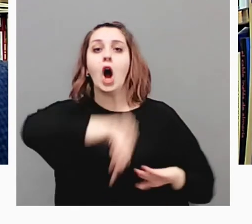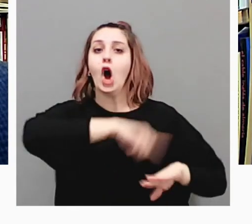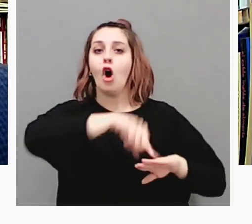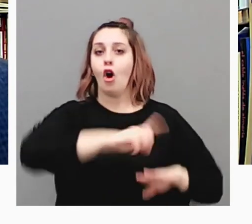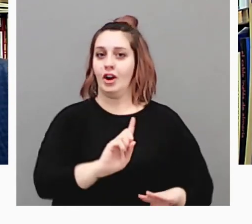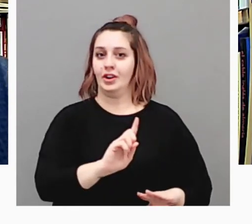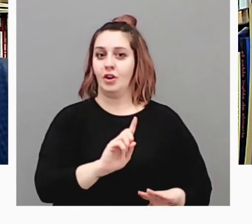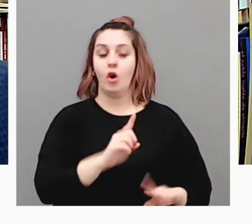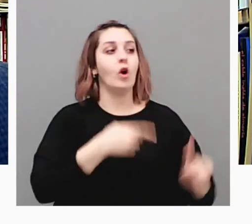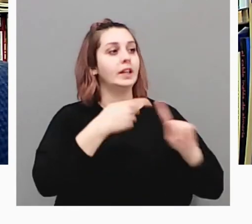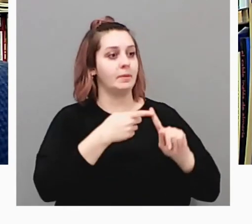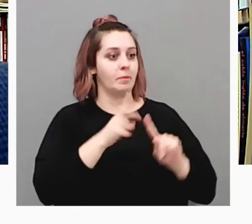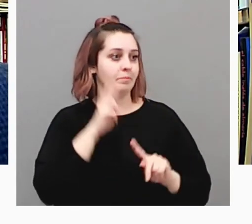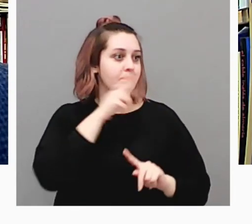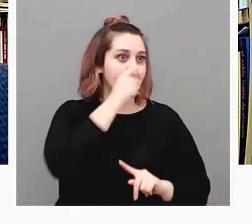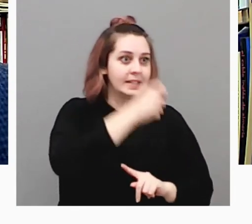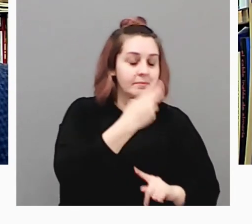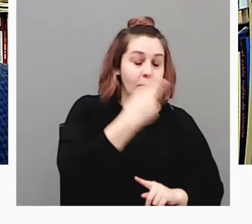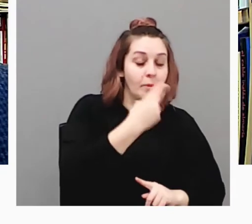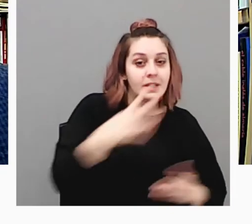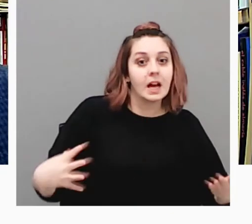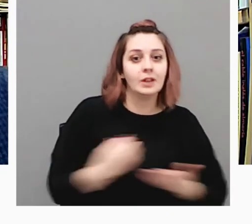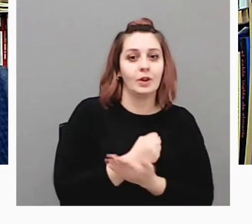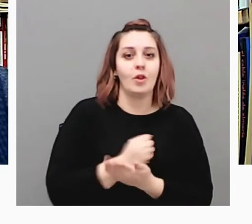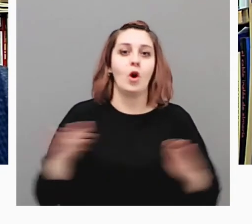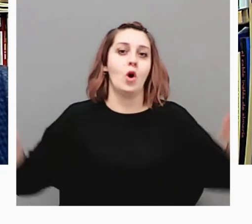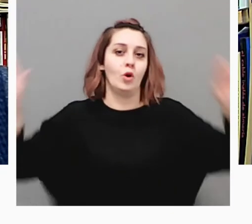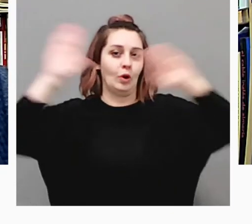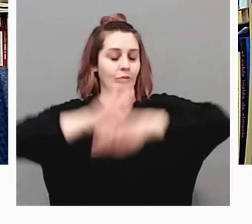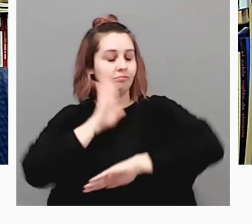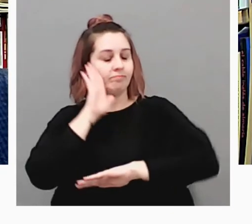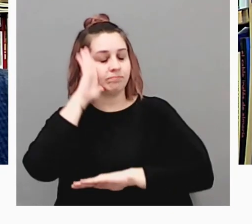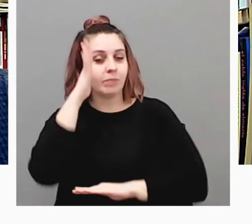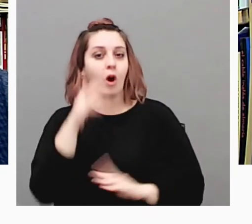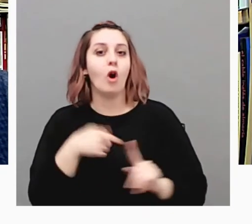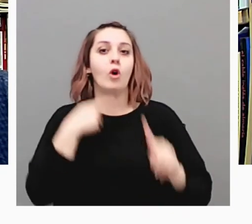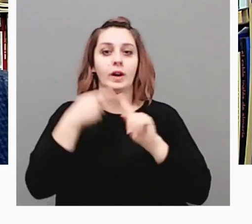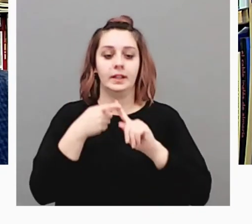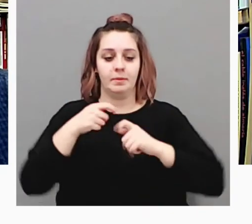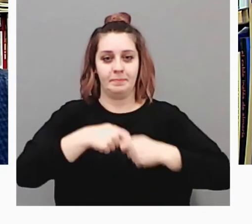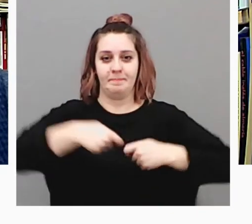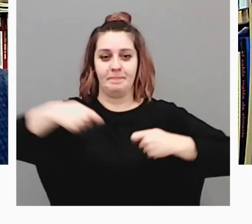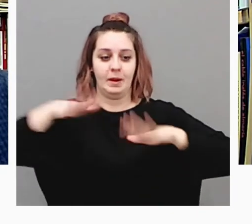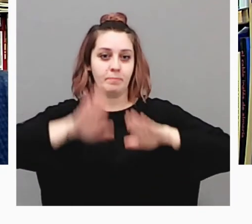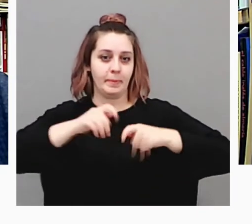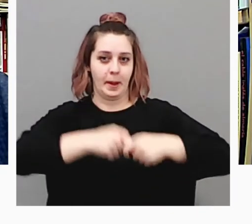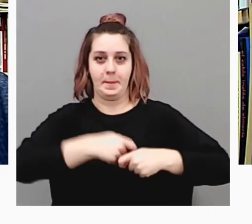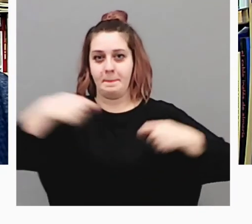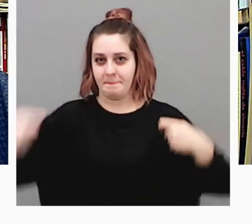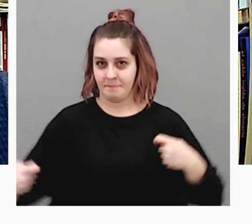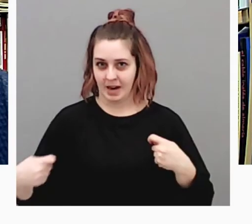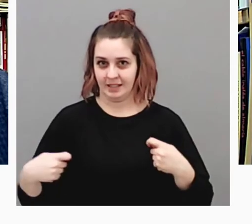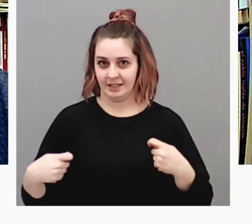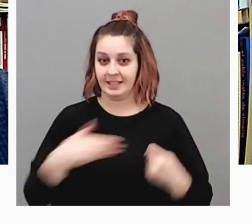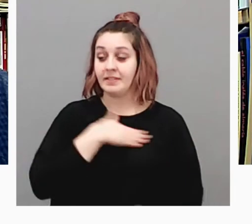para poder verlo todo, pudiese pernoctar y aumentar su estadía. Entonces, pues es una llamada de atención que